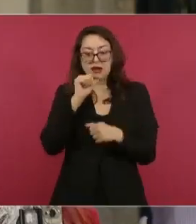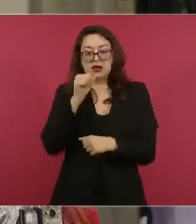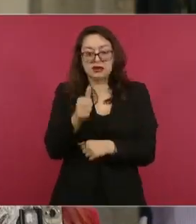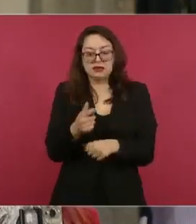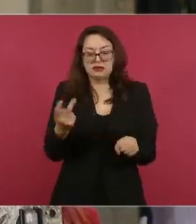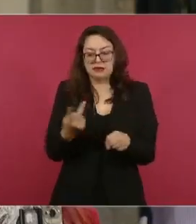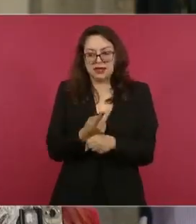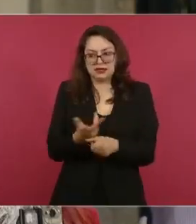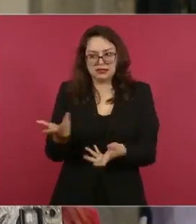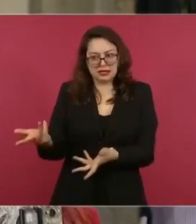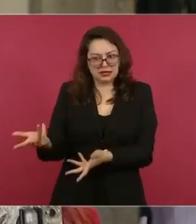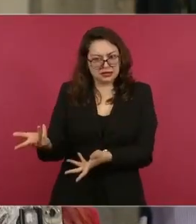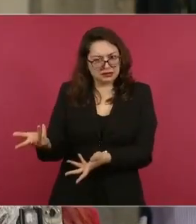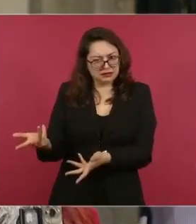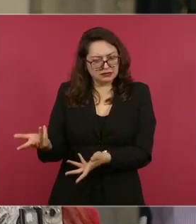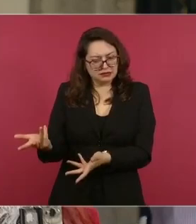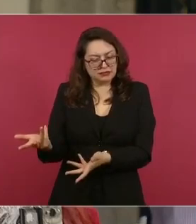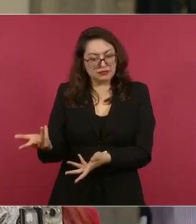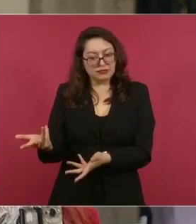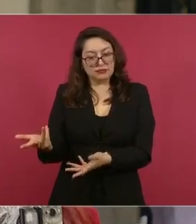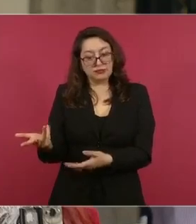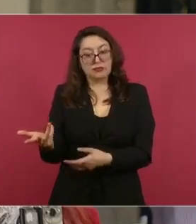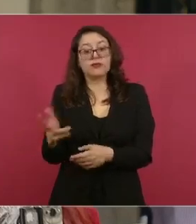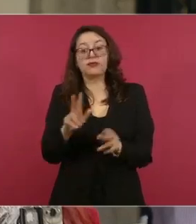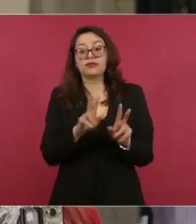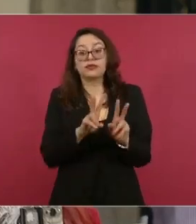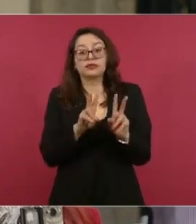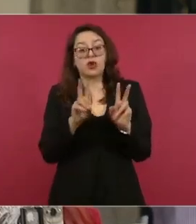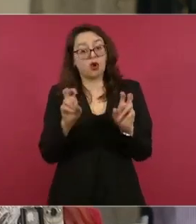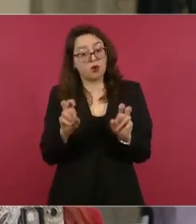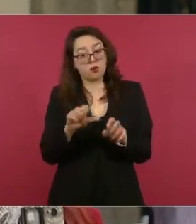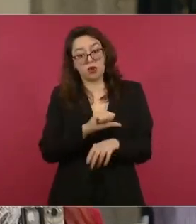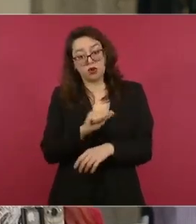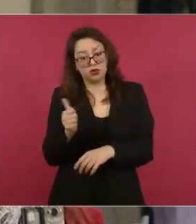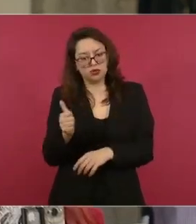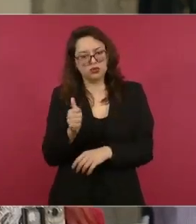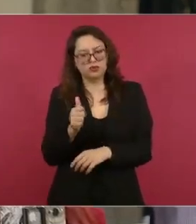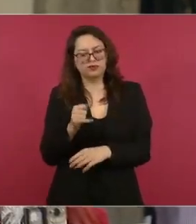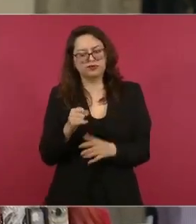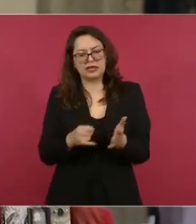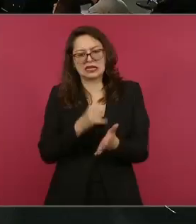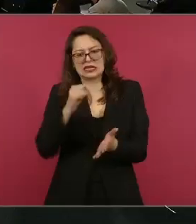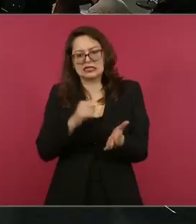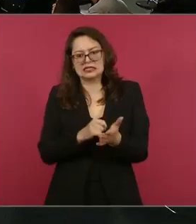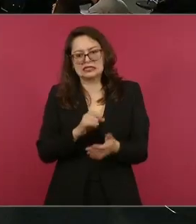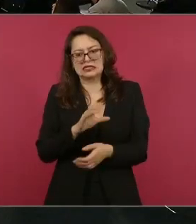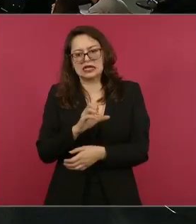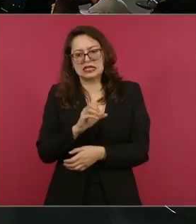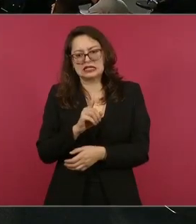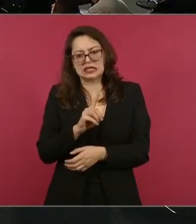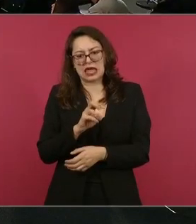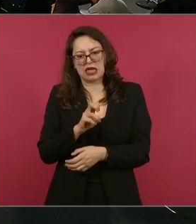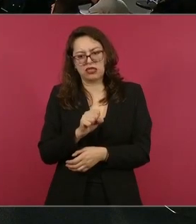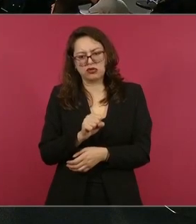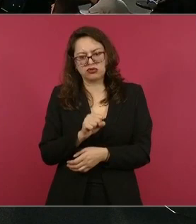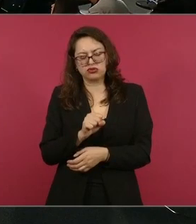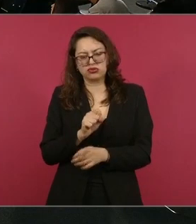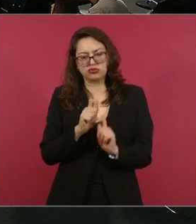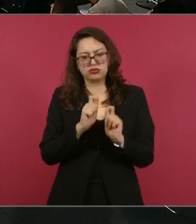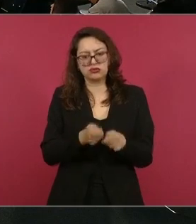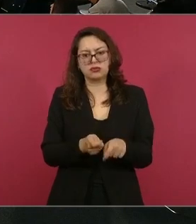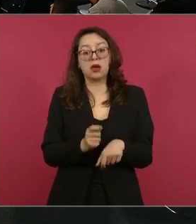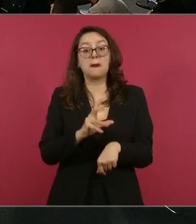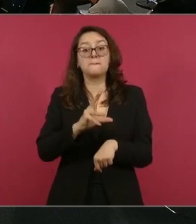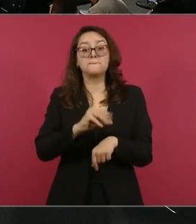con Isla de Cedros, sí le quiero solicitar que a través de quien debe de entregar las concesiones